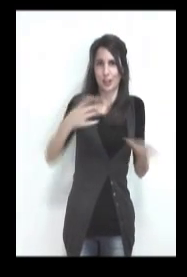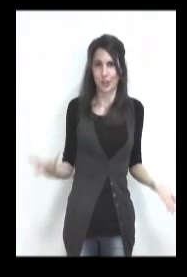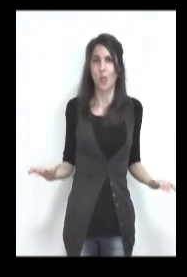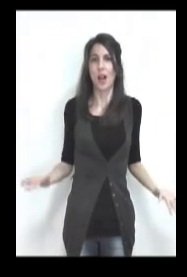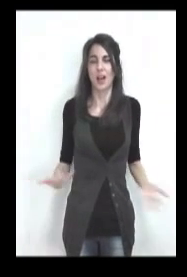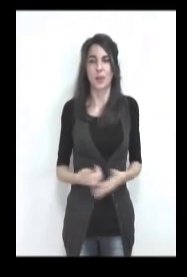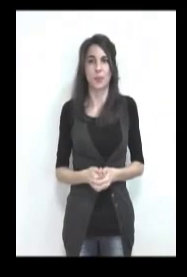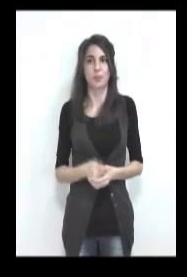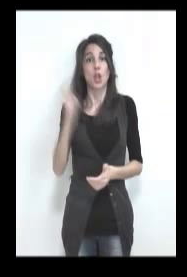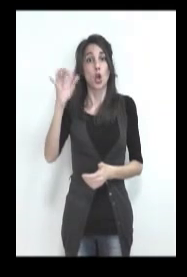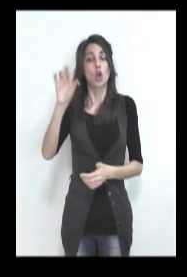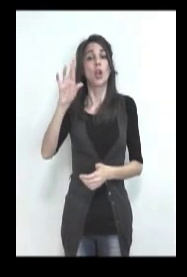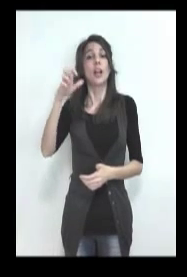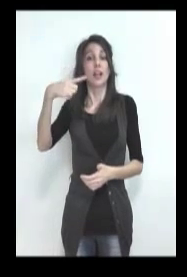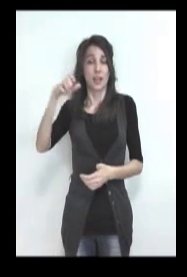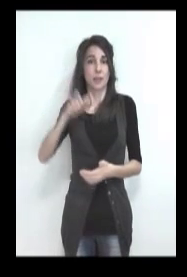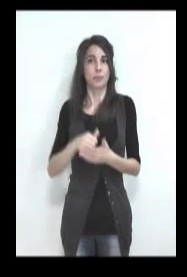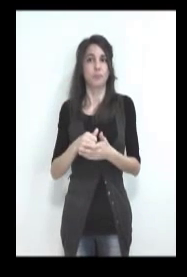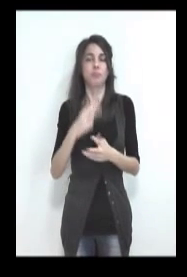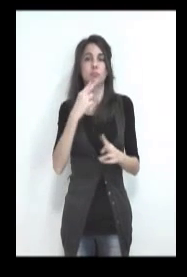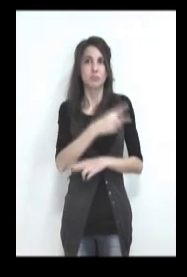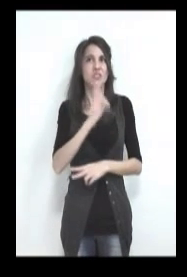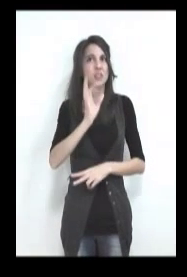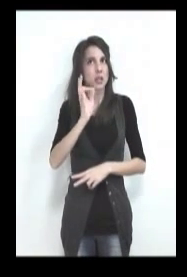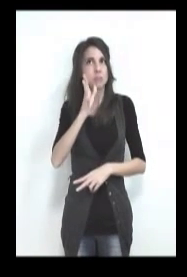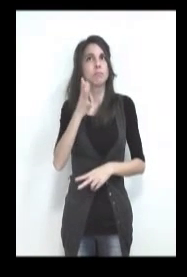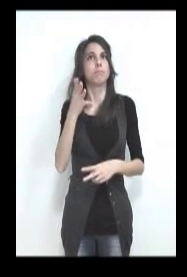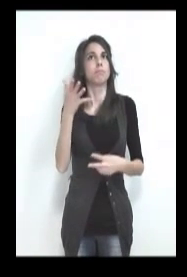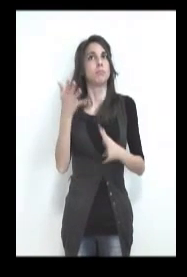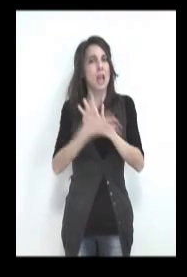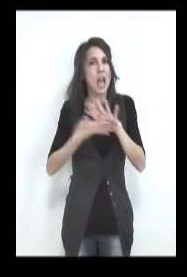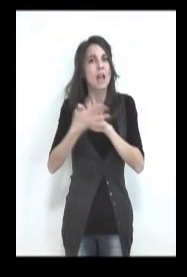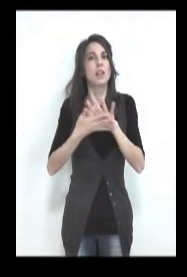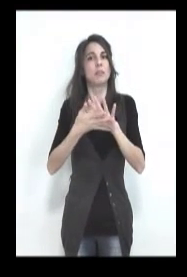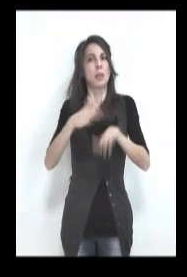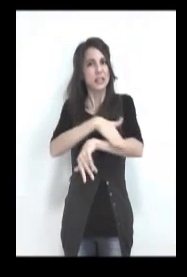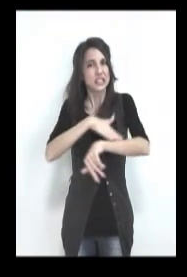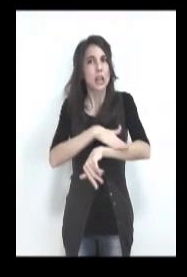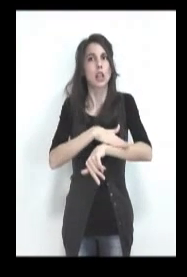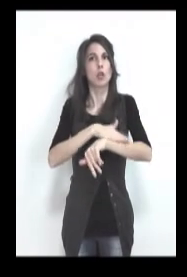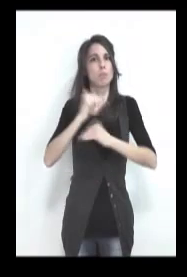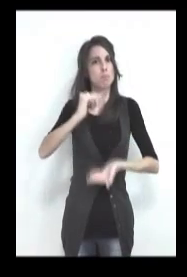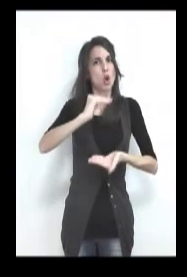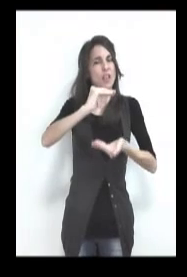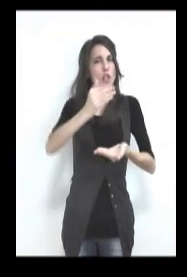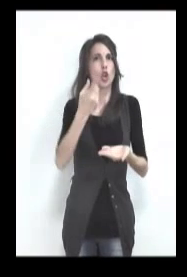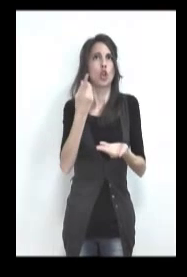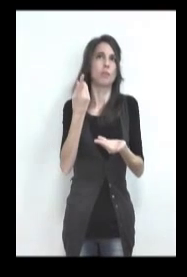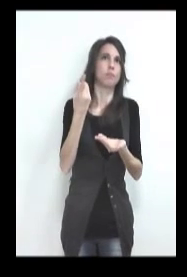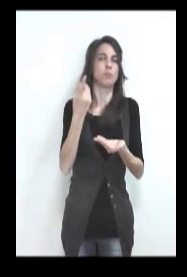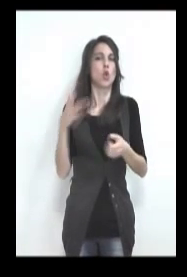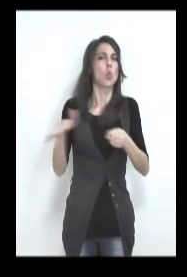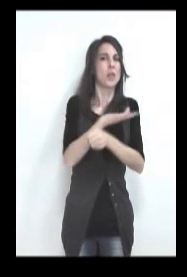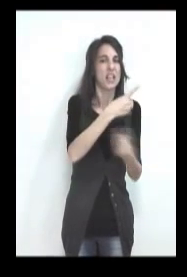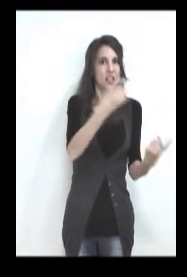sentido, ¿no?, del triángulo que hablas, un poco de administración, de proveedor, de ciudadano y de atender a las necesidades de los ciudadanos. Atender a las